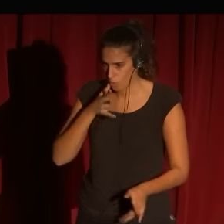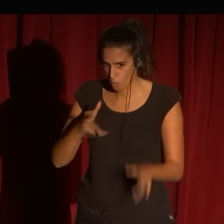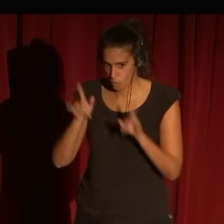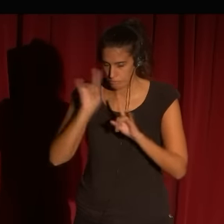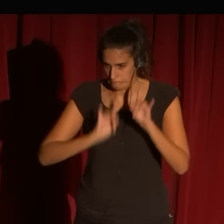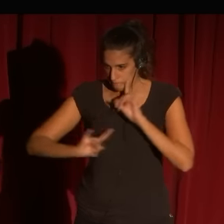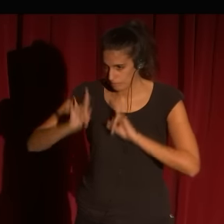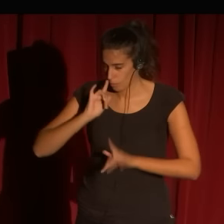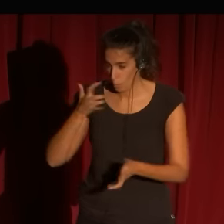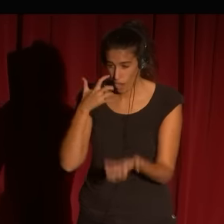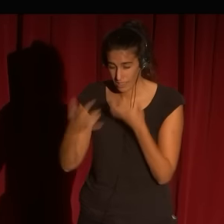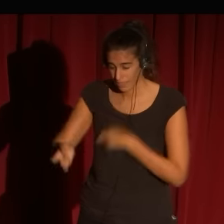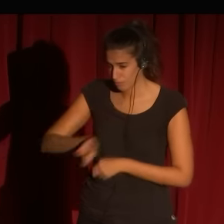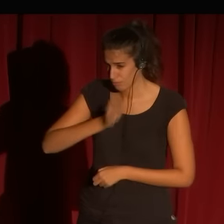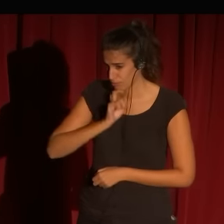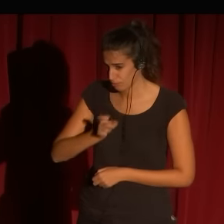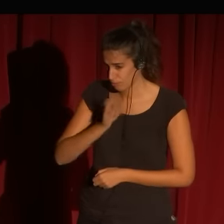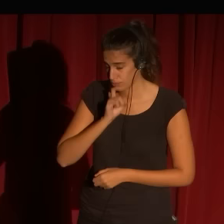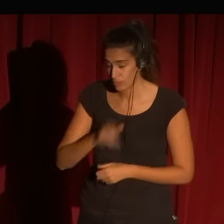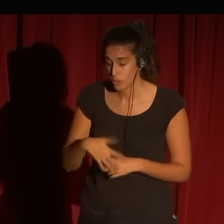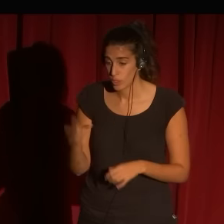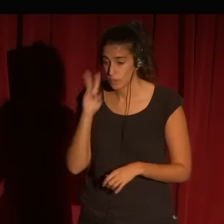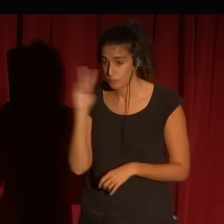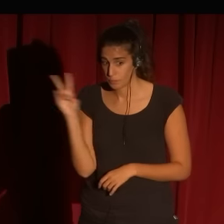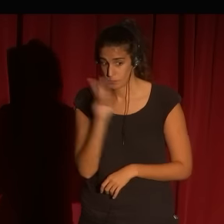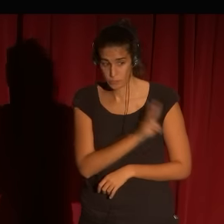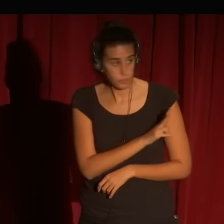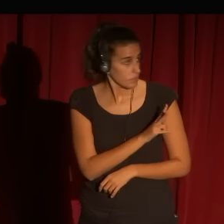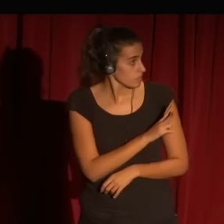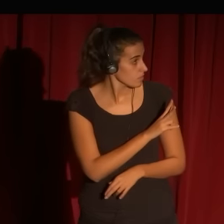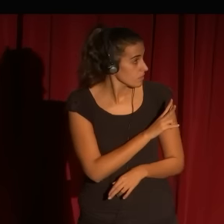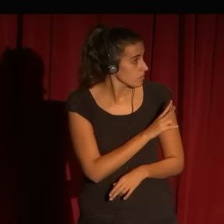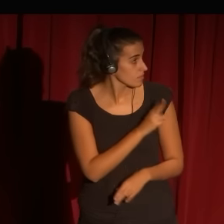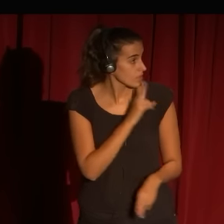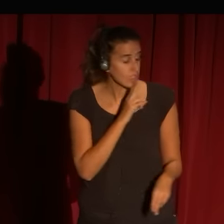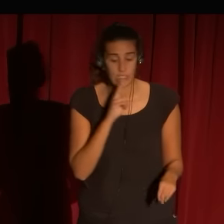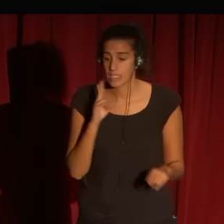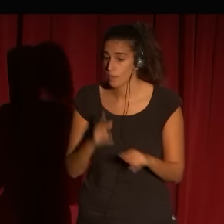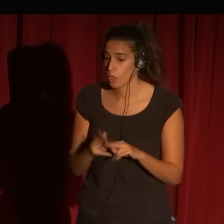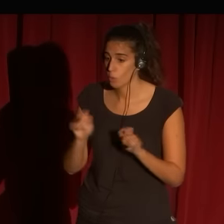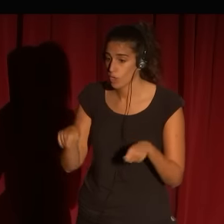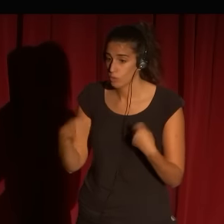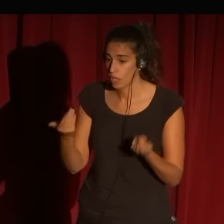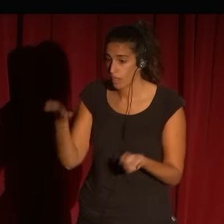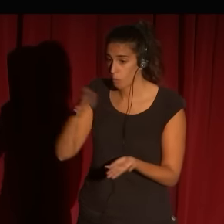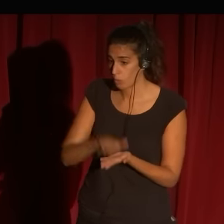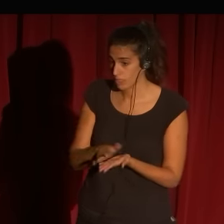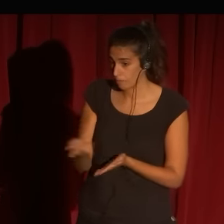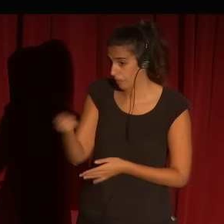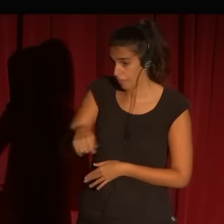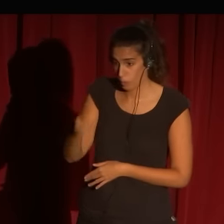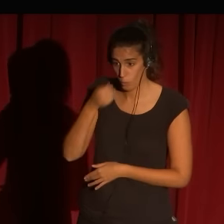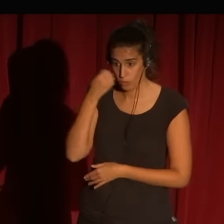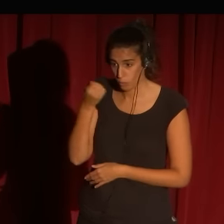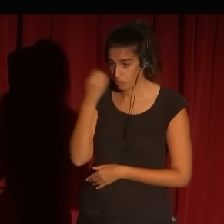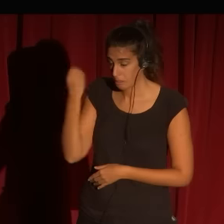como un arte dificilísimo fijaros que lo que estamos viendo podríamos llamarlo una naturaleza muerta un bodegón en realidad es lo mismo